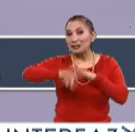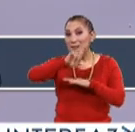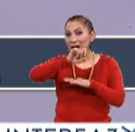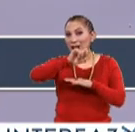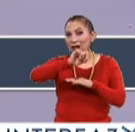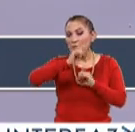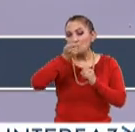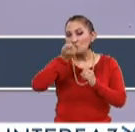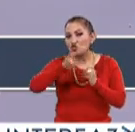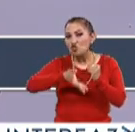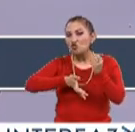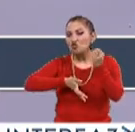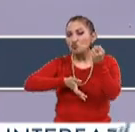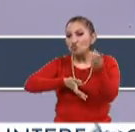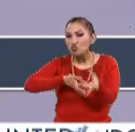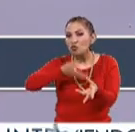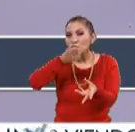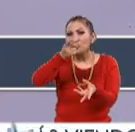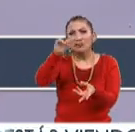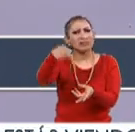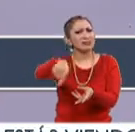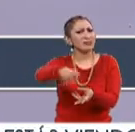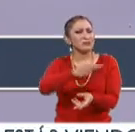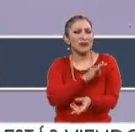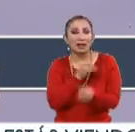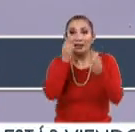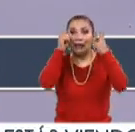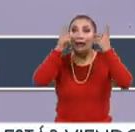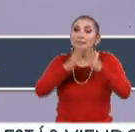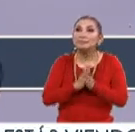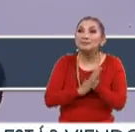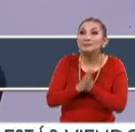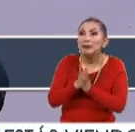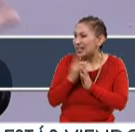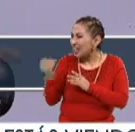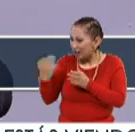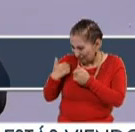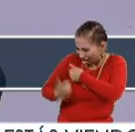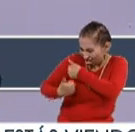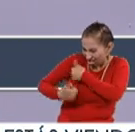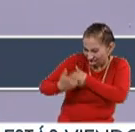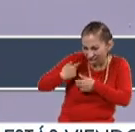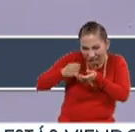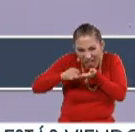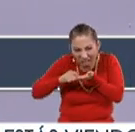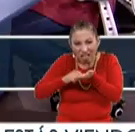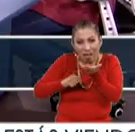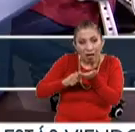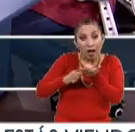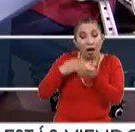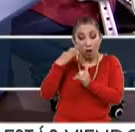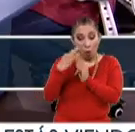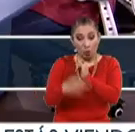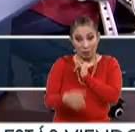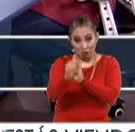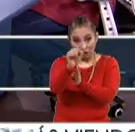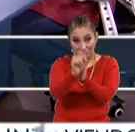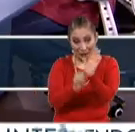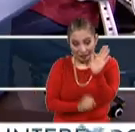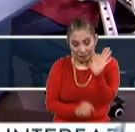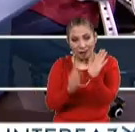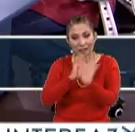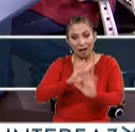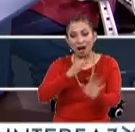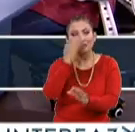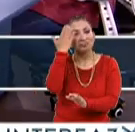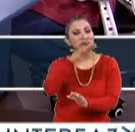los fui dosificando. Y estaban felices. Se despertaban y empezaban a retarse a hacer las operaciones y todo. Y al final del semestre, pues